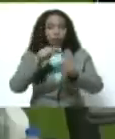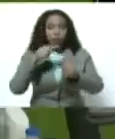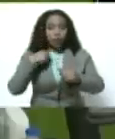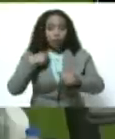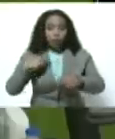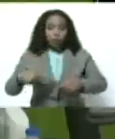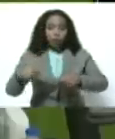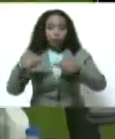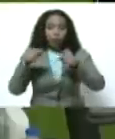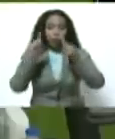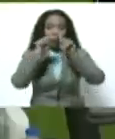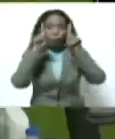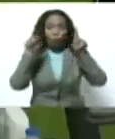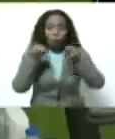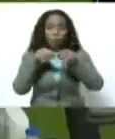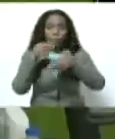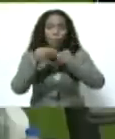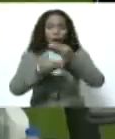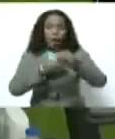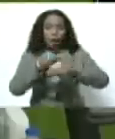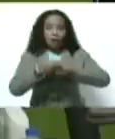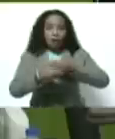con los cuadros para garantizar